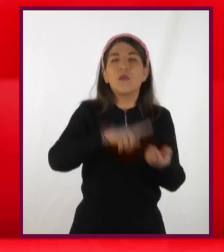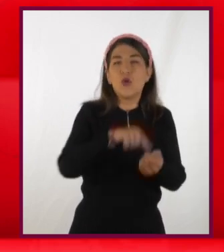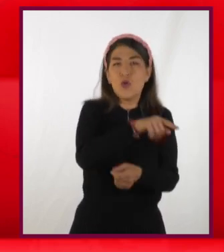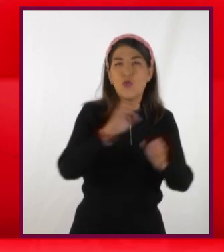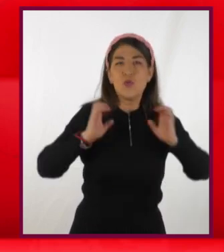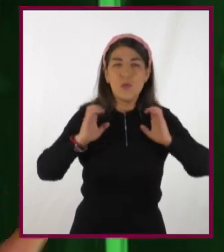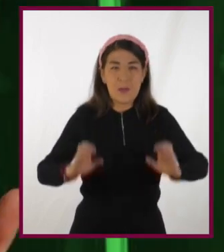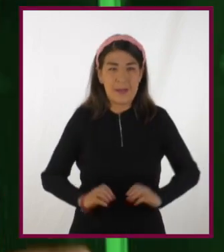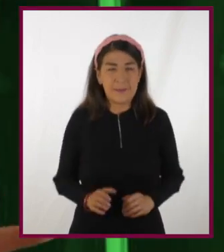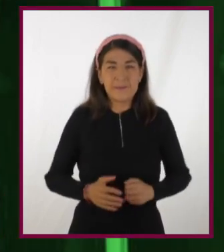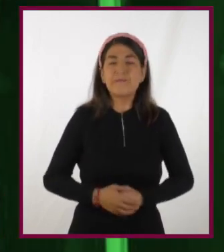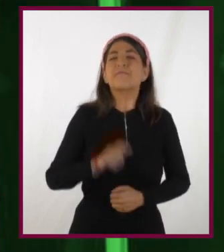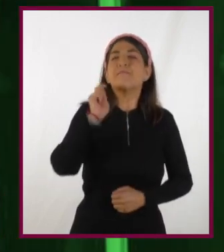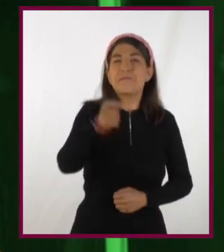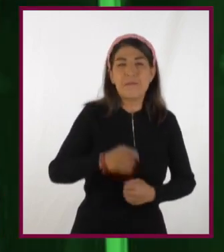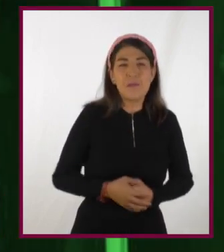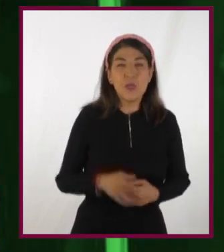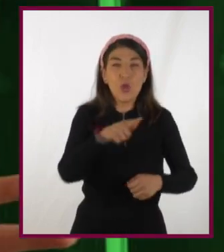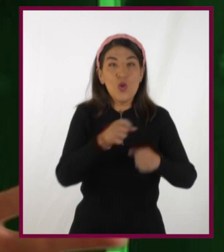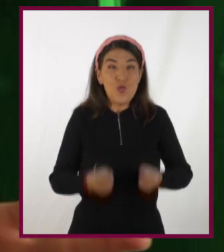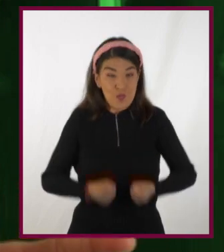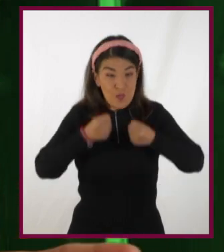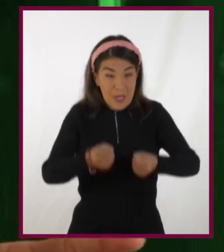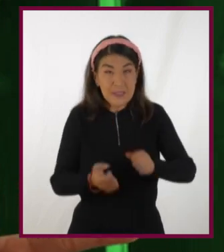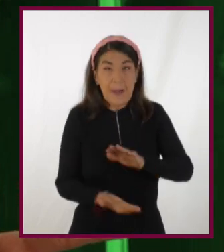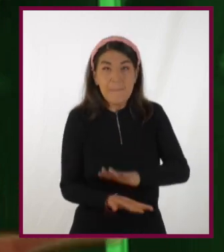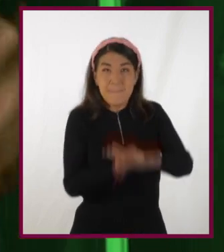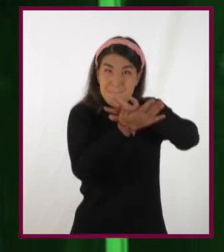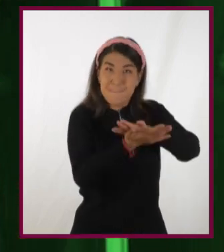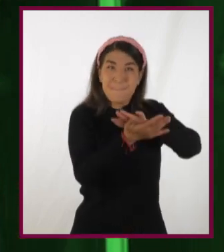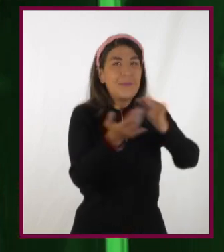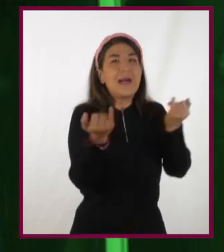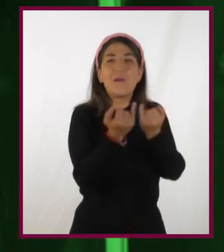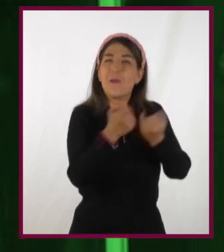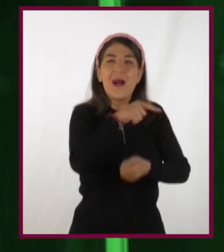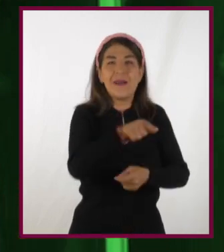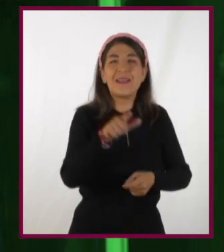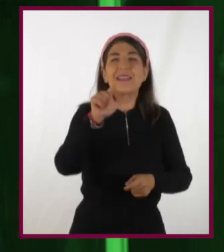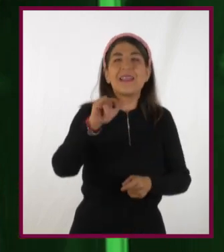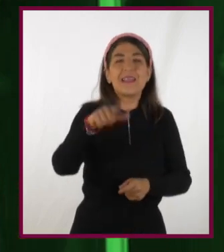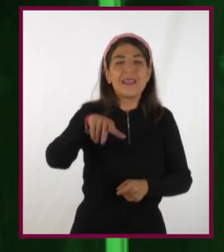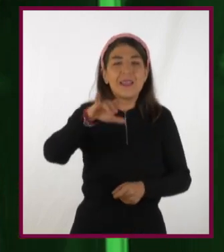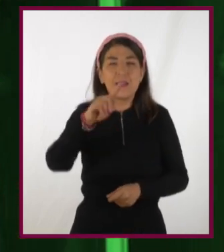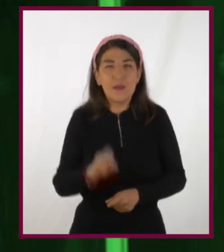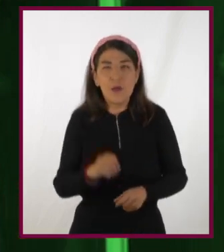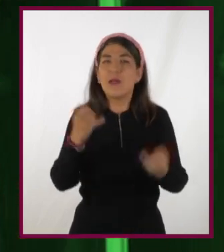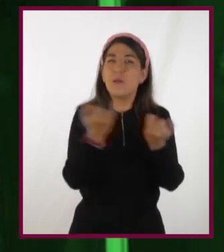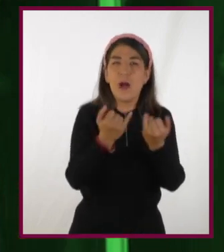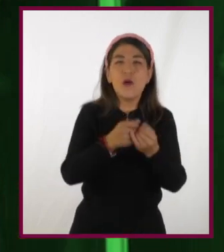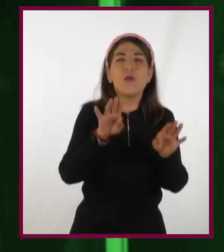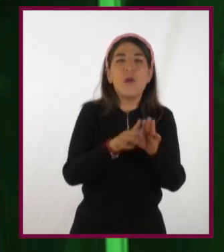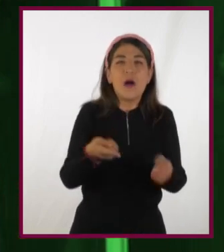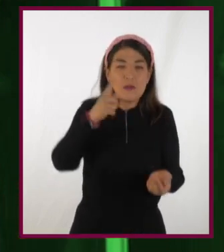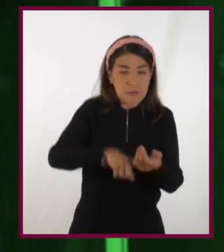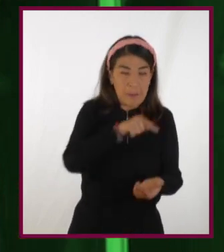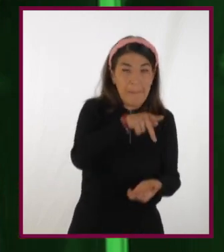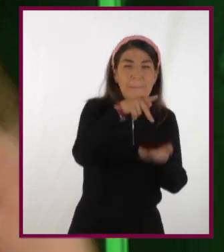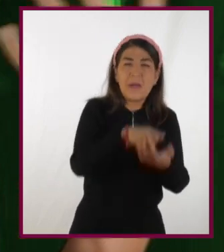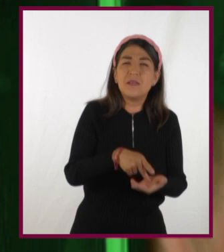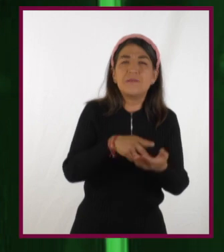desalojado por el cuerpo. O sea, la fuerza de empuje es igual a la densidad del líquido por la gravedad por el volumen